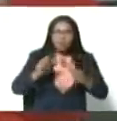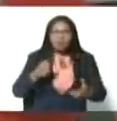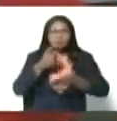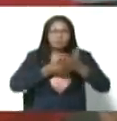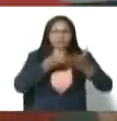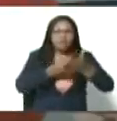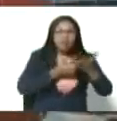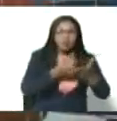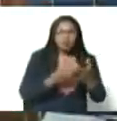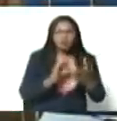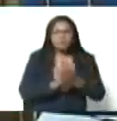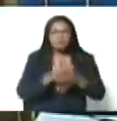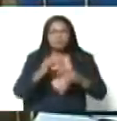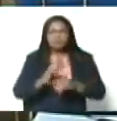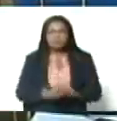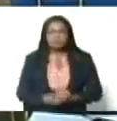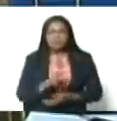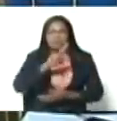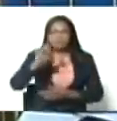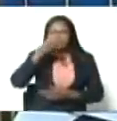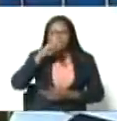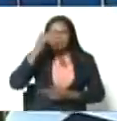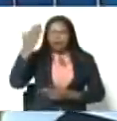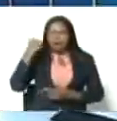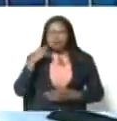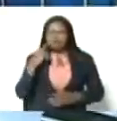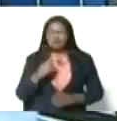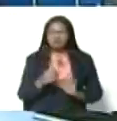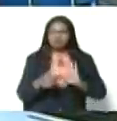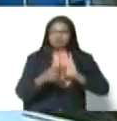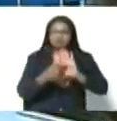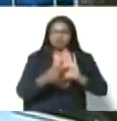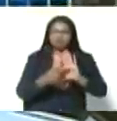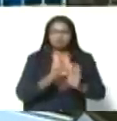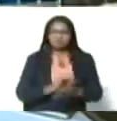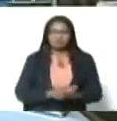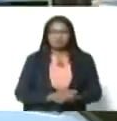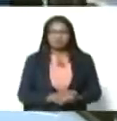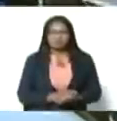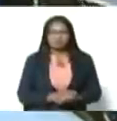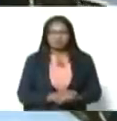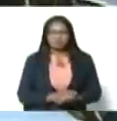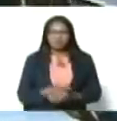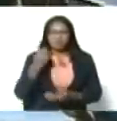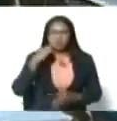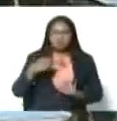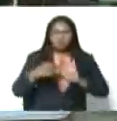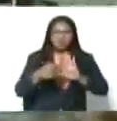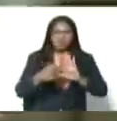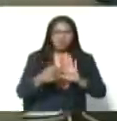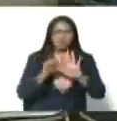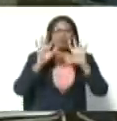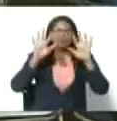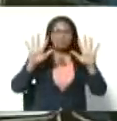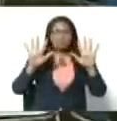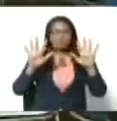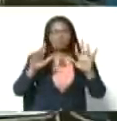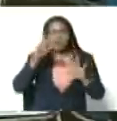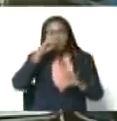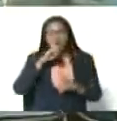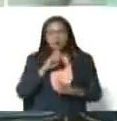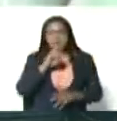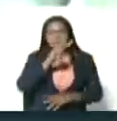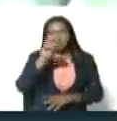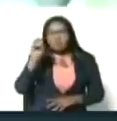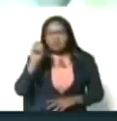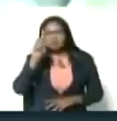de sus hermanos de clase en las filas del Metro de Caracas. Aquí tengo mi sellito. Yo tengo el de los 10 años, el de los 20,